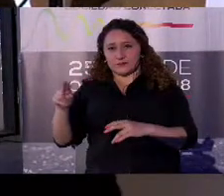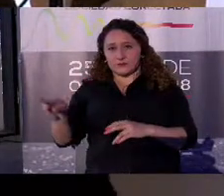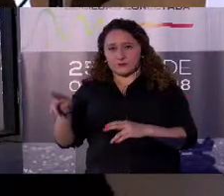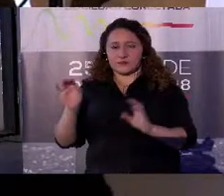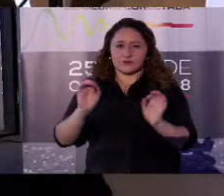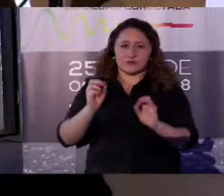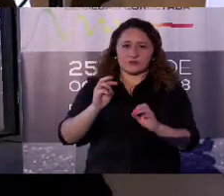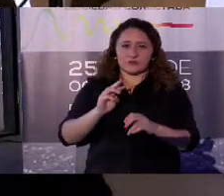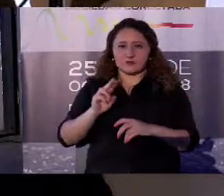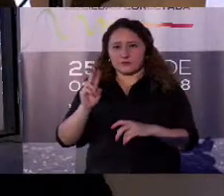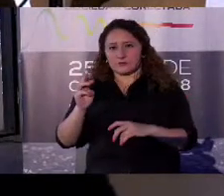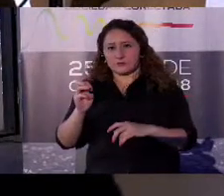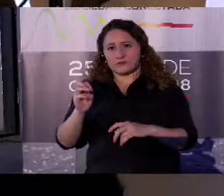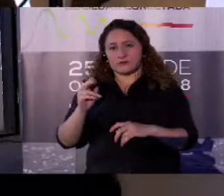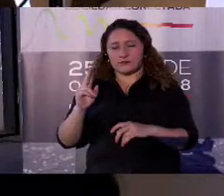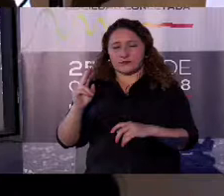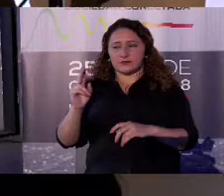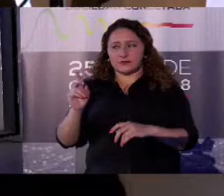28 GHz.